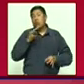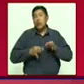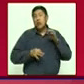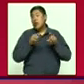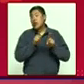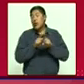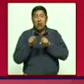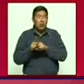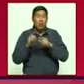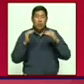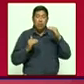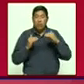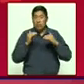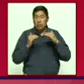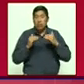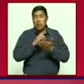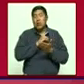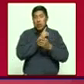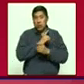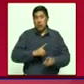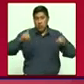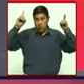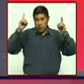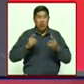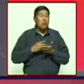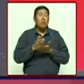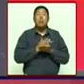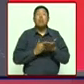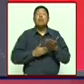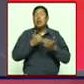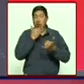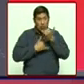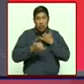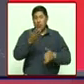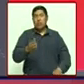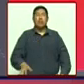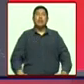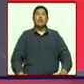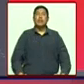sino para la estabilidad democrática, aparte de las repercusiones en plataformas digitales.